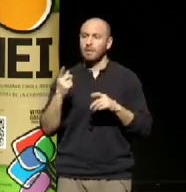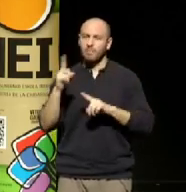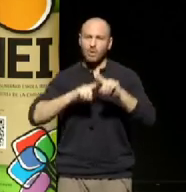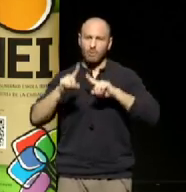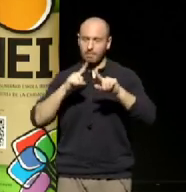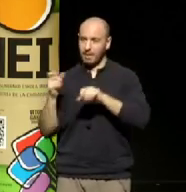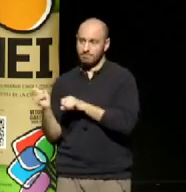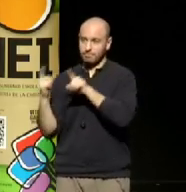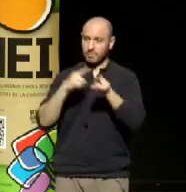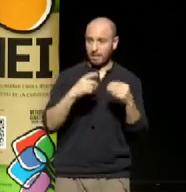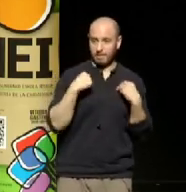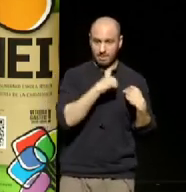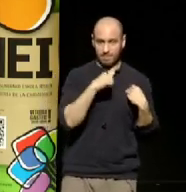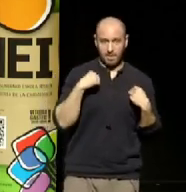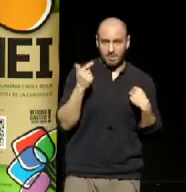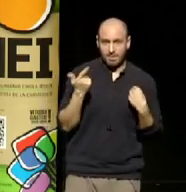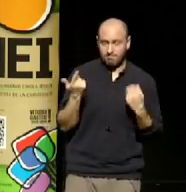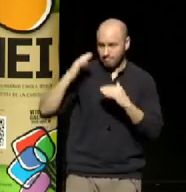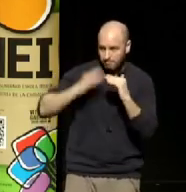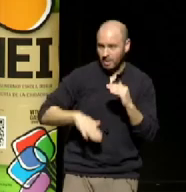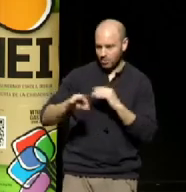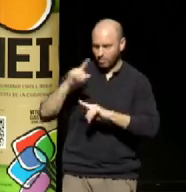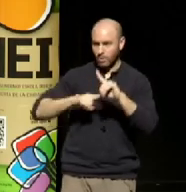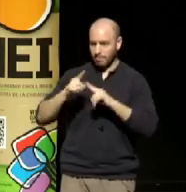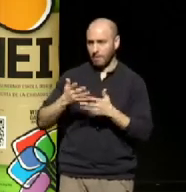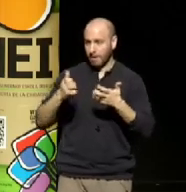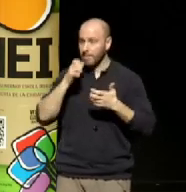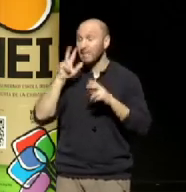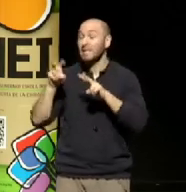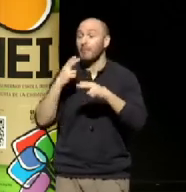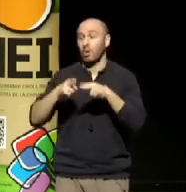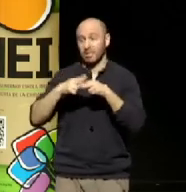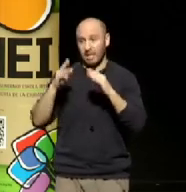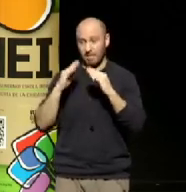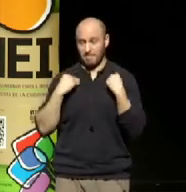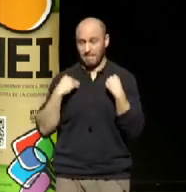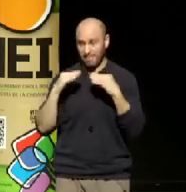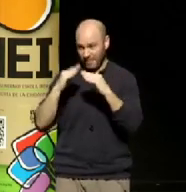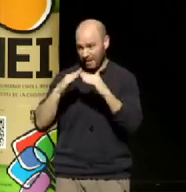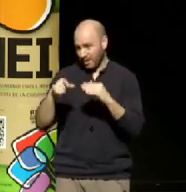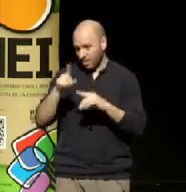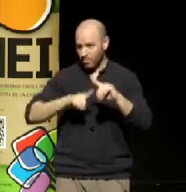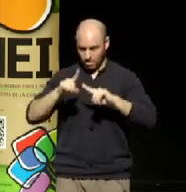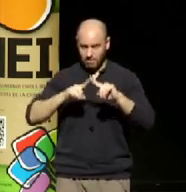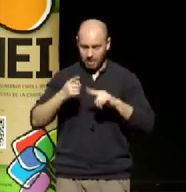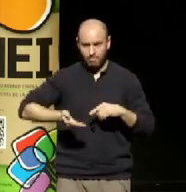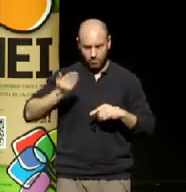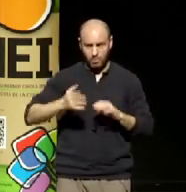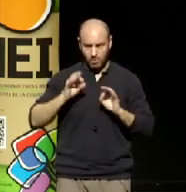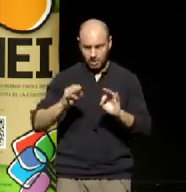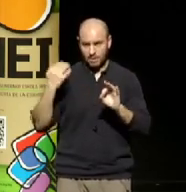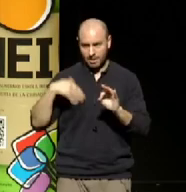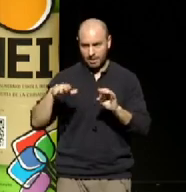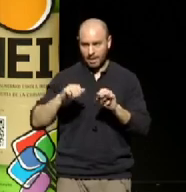capaces de arreglar en ningún contexto, que ha sido la política de vivienda. ¿Vale? Tenemos un problema con la vivienda monumental, que yo creo que ya es